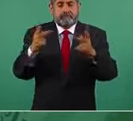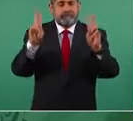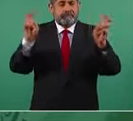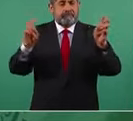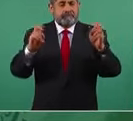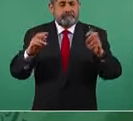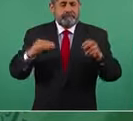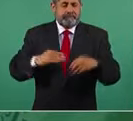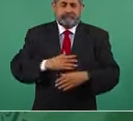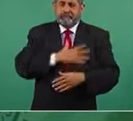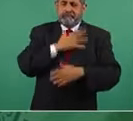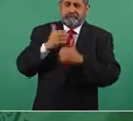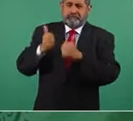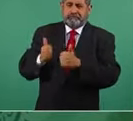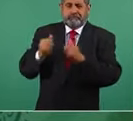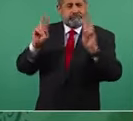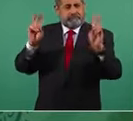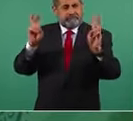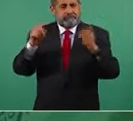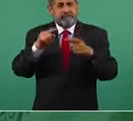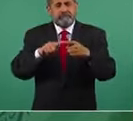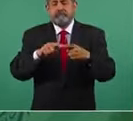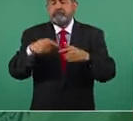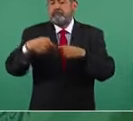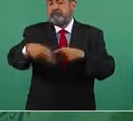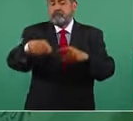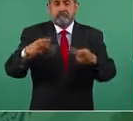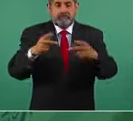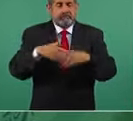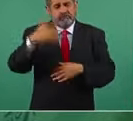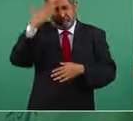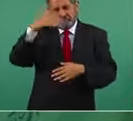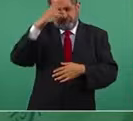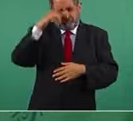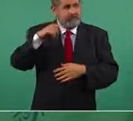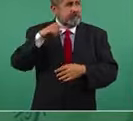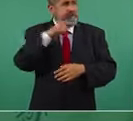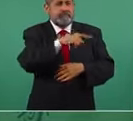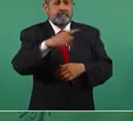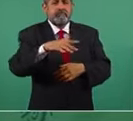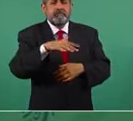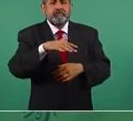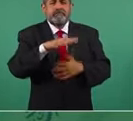bienestar. Ustedes saben que todo lo que se decomisa